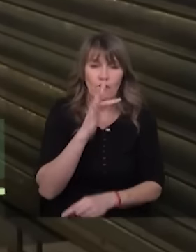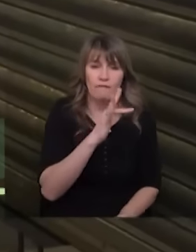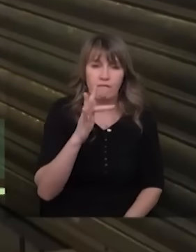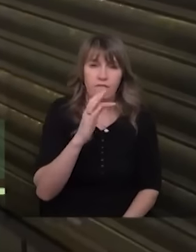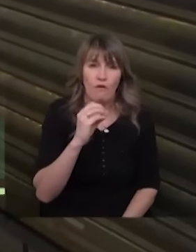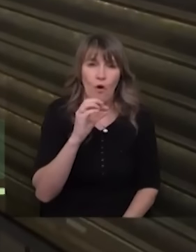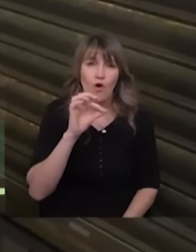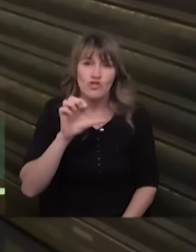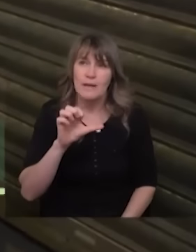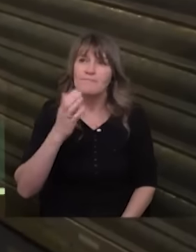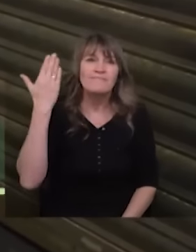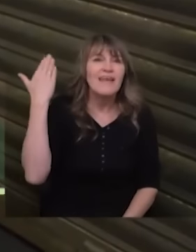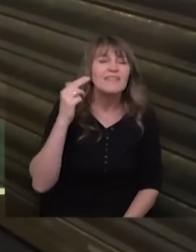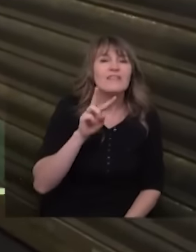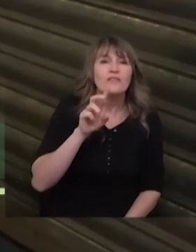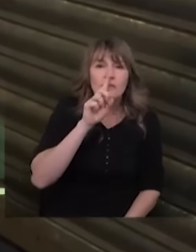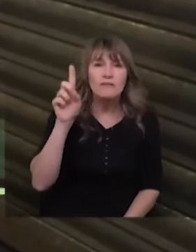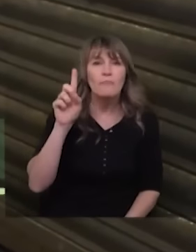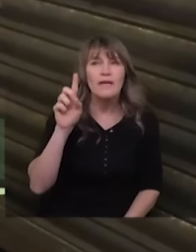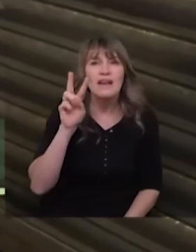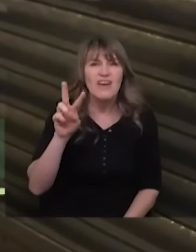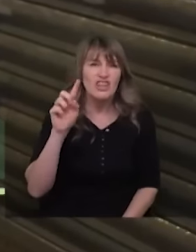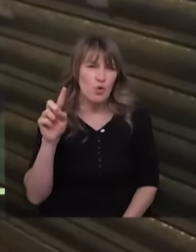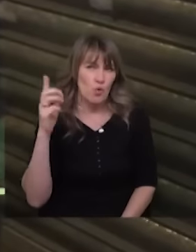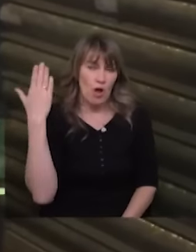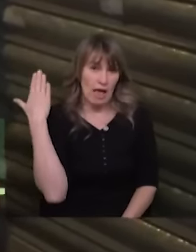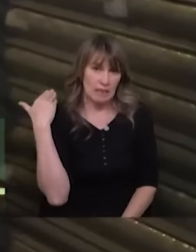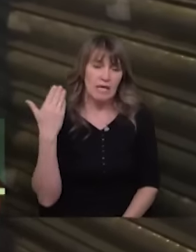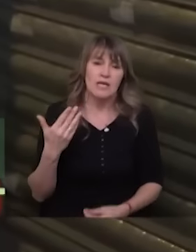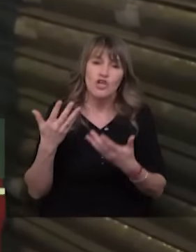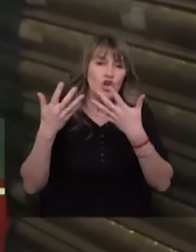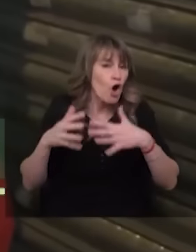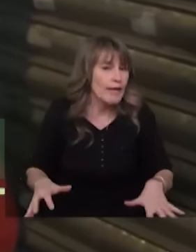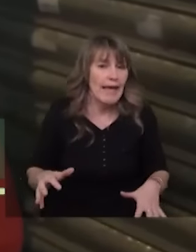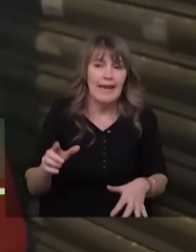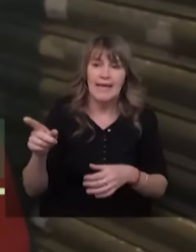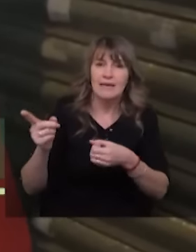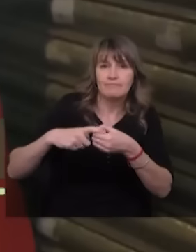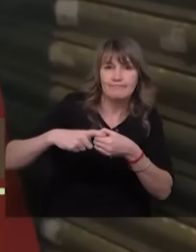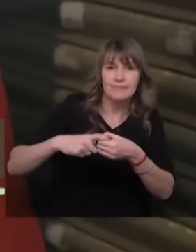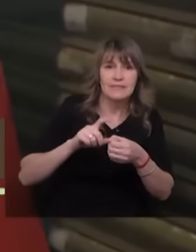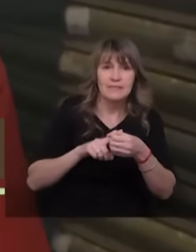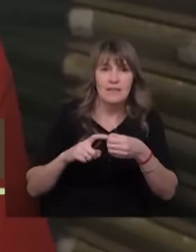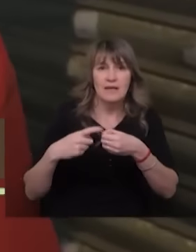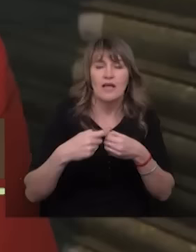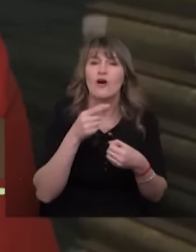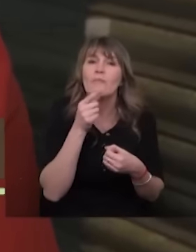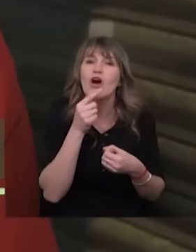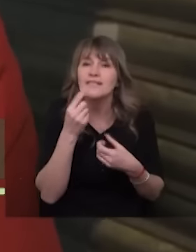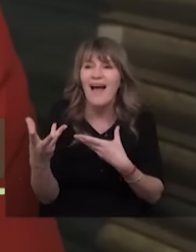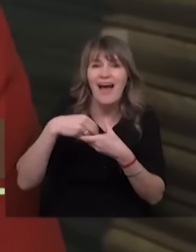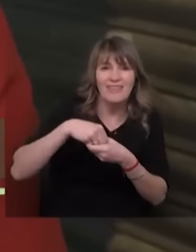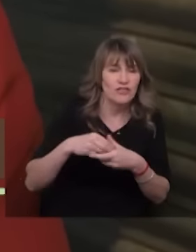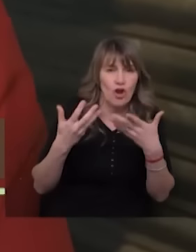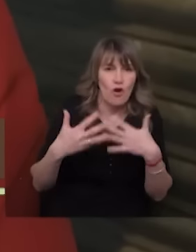2021 cuando hubo congreso del pit nt era contraria a la participación del sindicato policial en en la estructura del